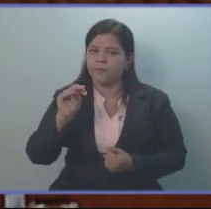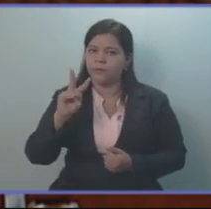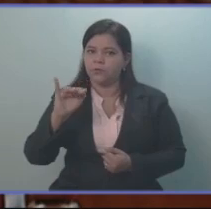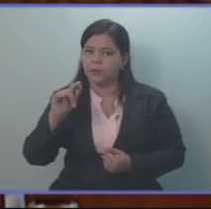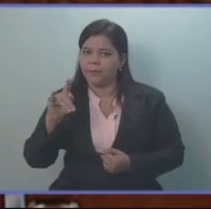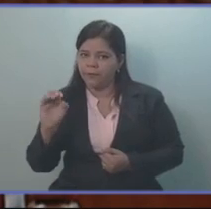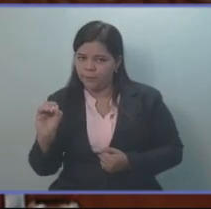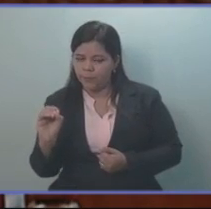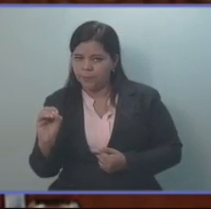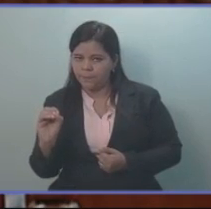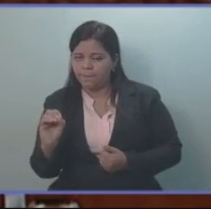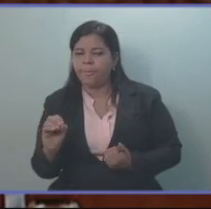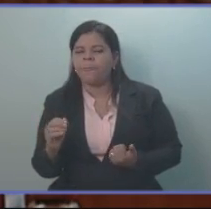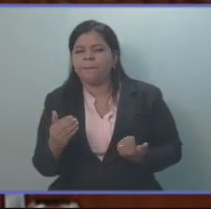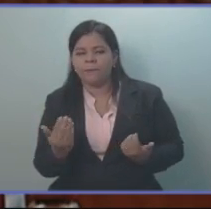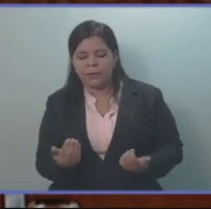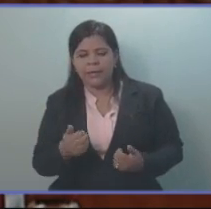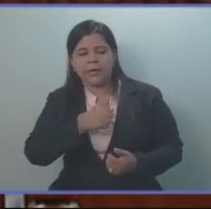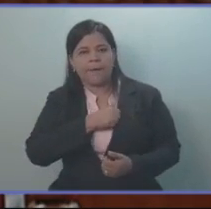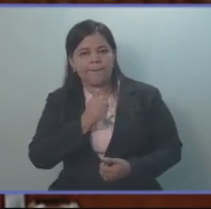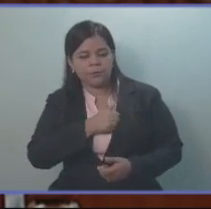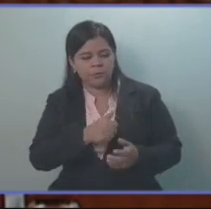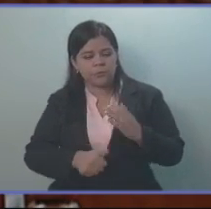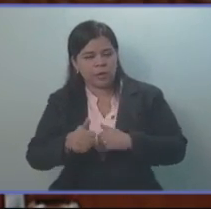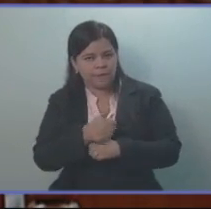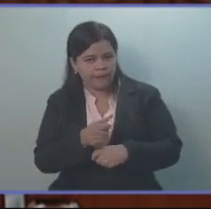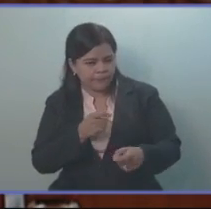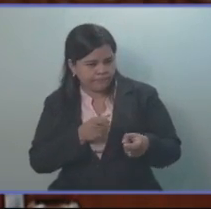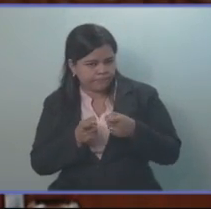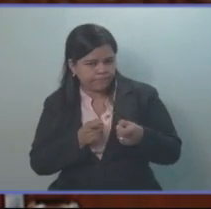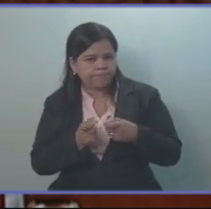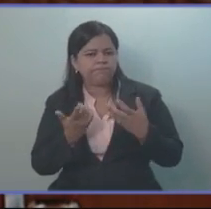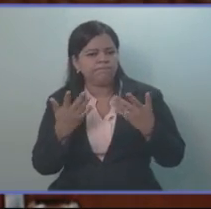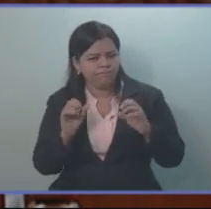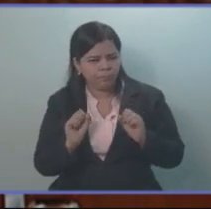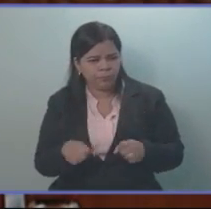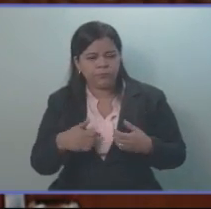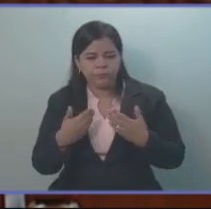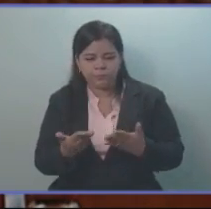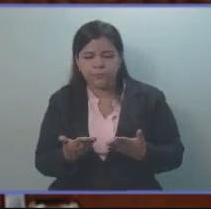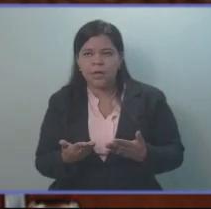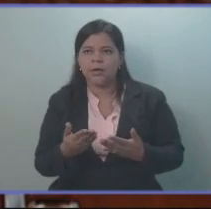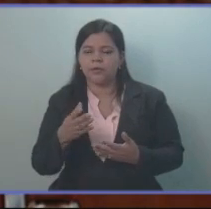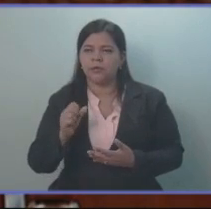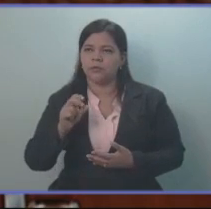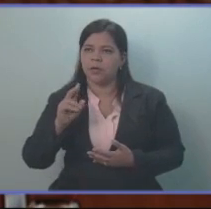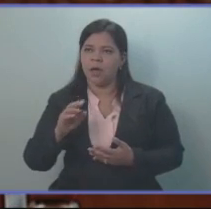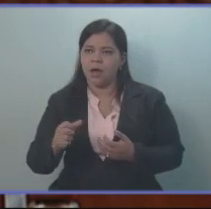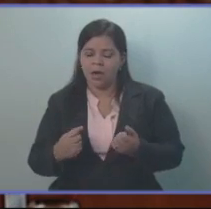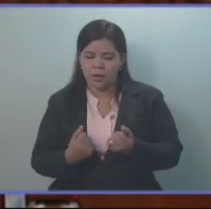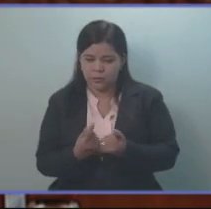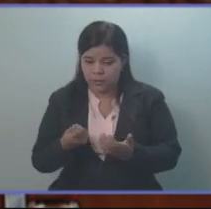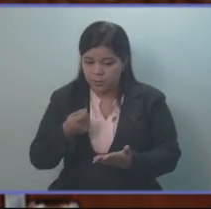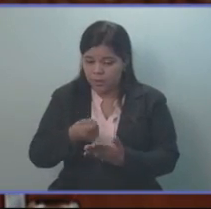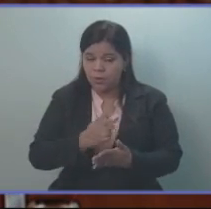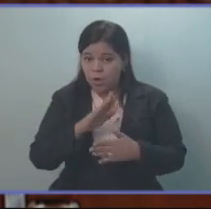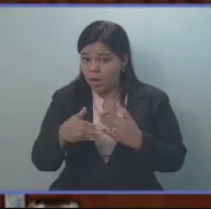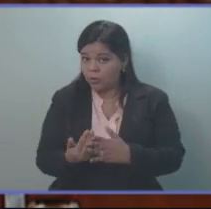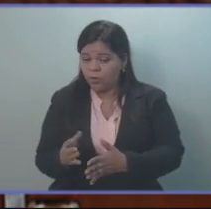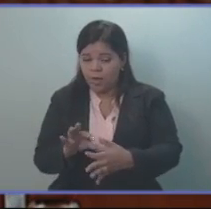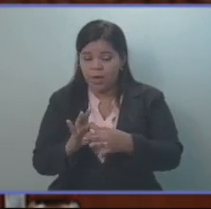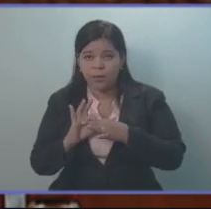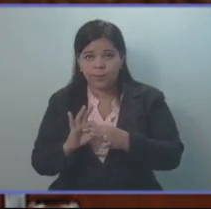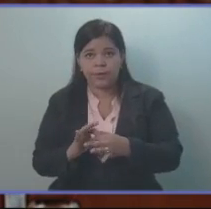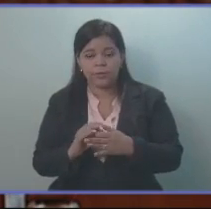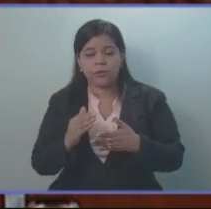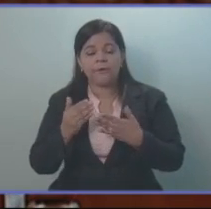último como administrador de cartera, pueda otorgar subsidio y financiamiento a las cooperativas de vivienda